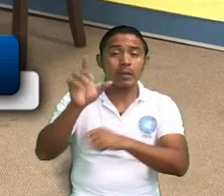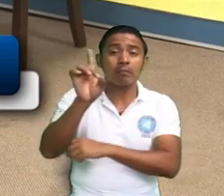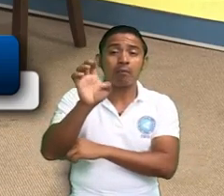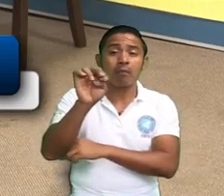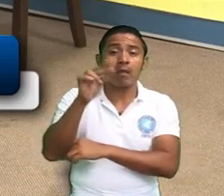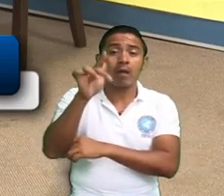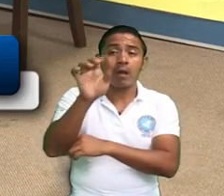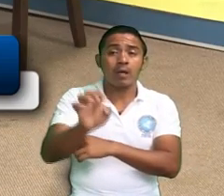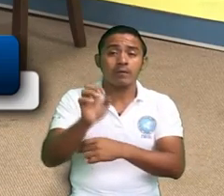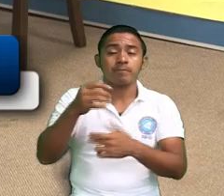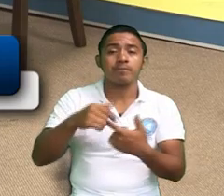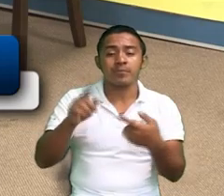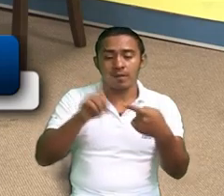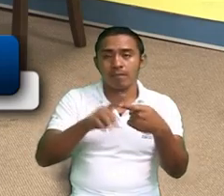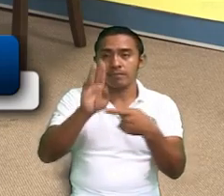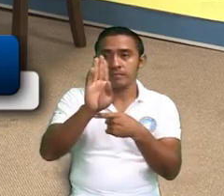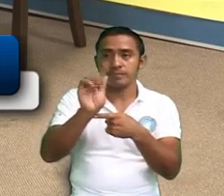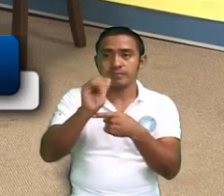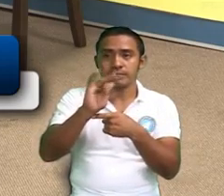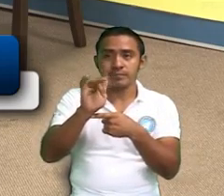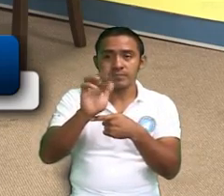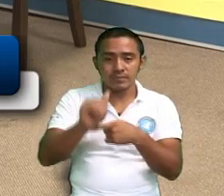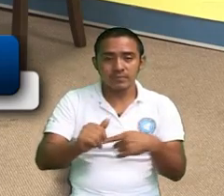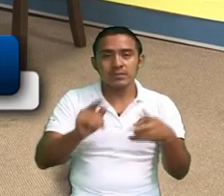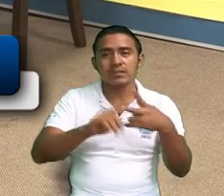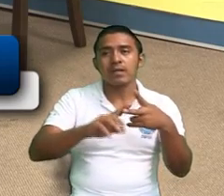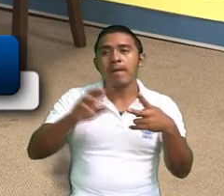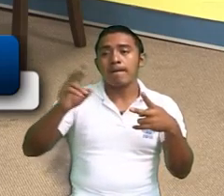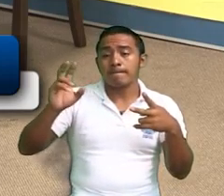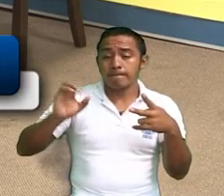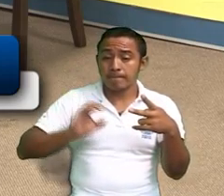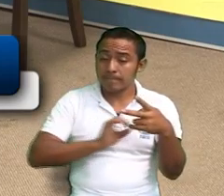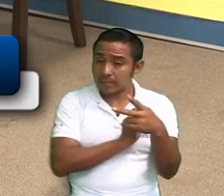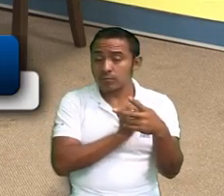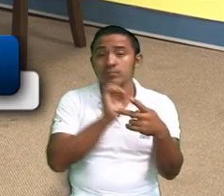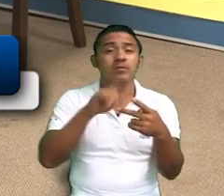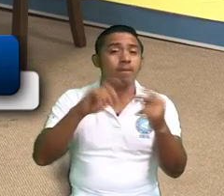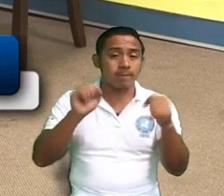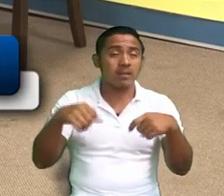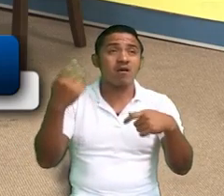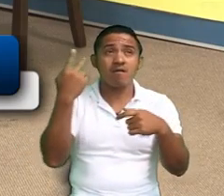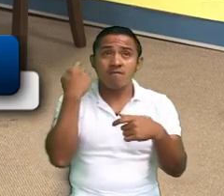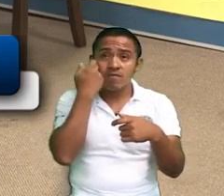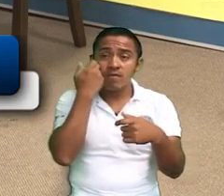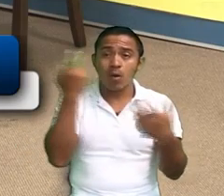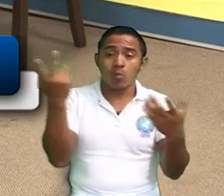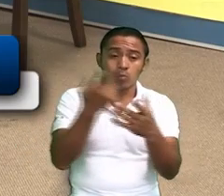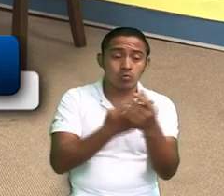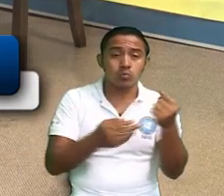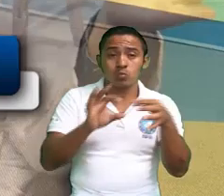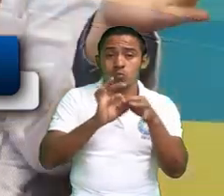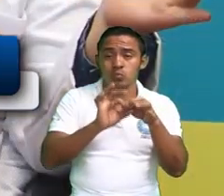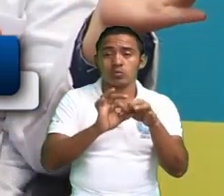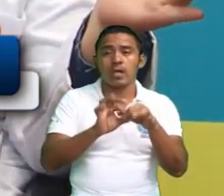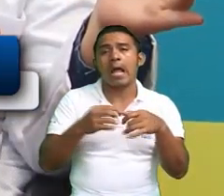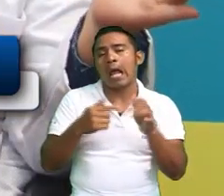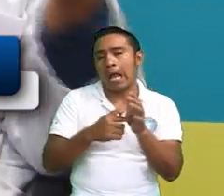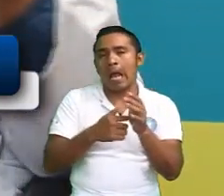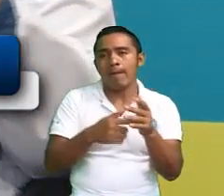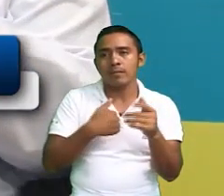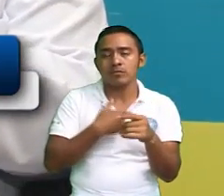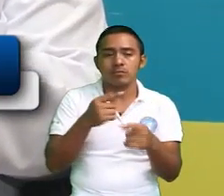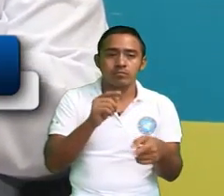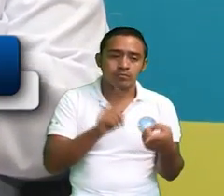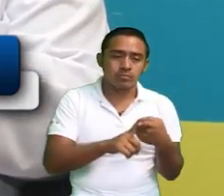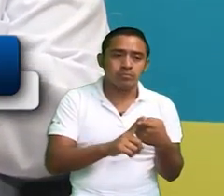muchas veces los virus y las bacterias pueden concomitar unas con otras las patologías. ¿Qué digo con esto? Que un paciente puede tener dengue y